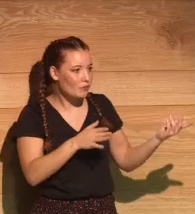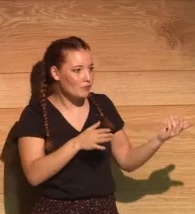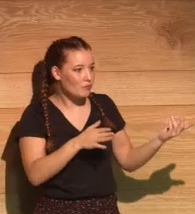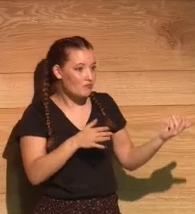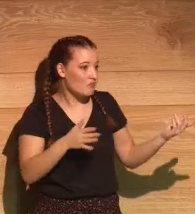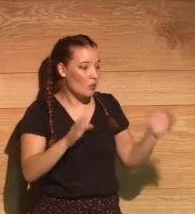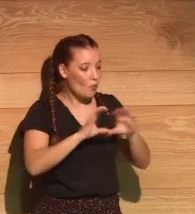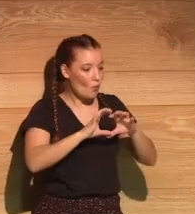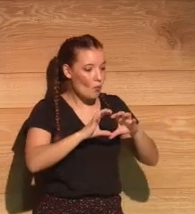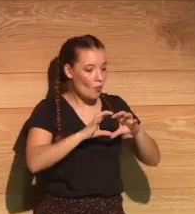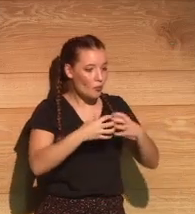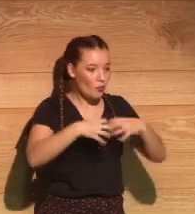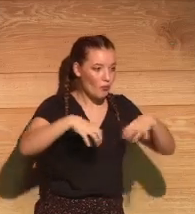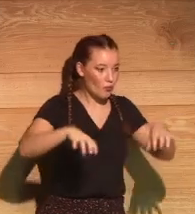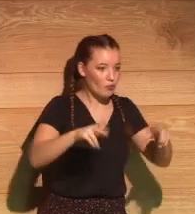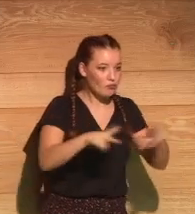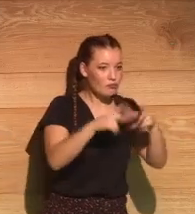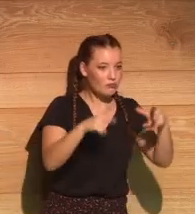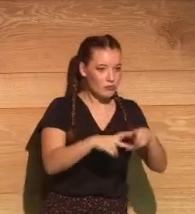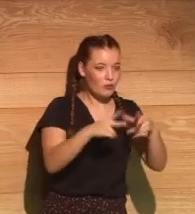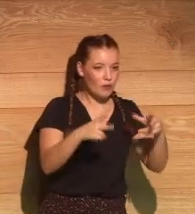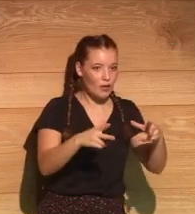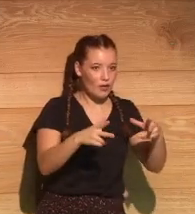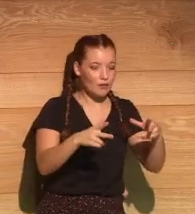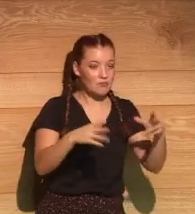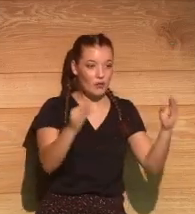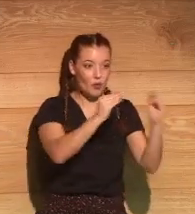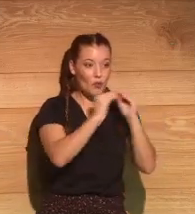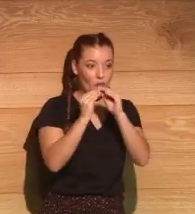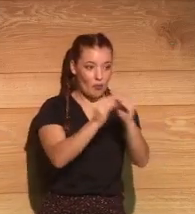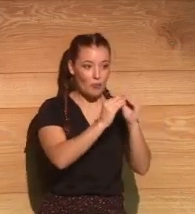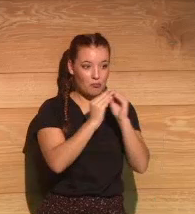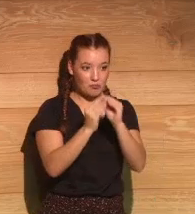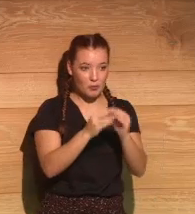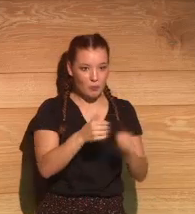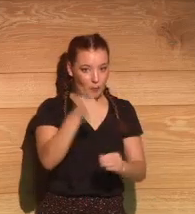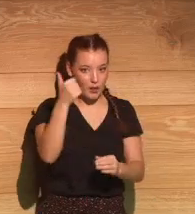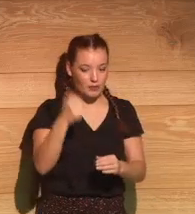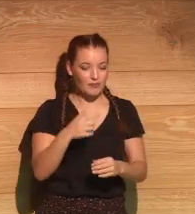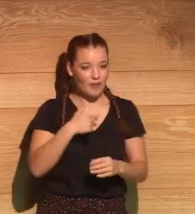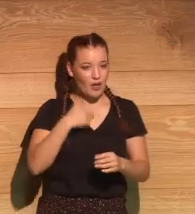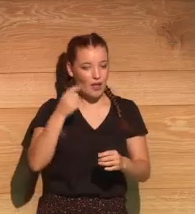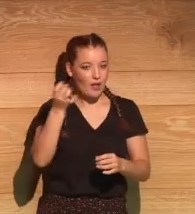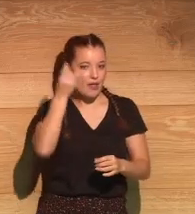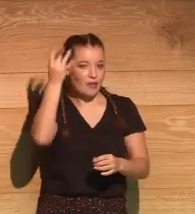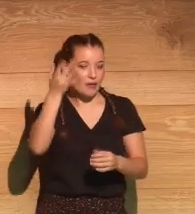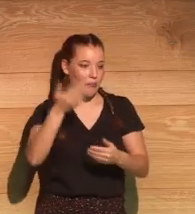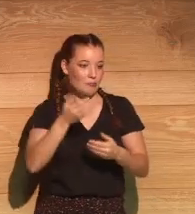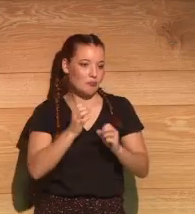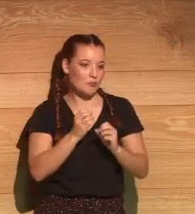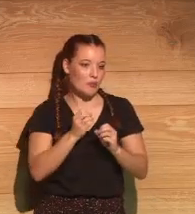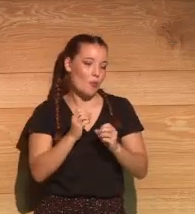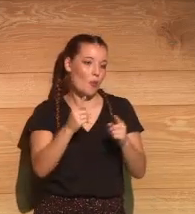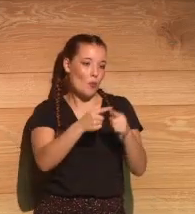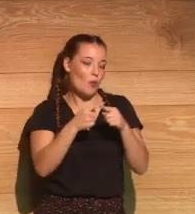mejor grupos sociales que de hecho tenemos más en común. Bueno, es una idea que suelto por si la queréis comentar u